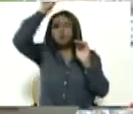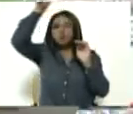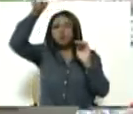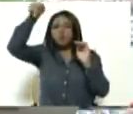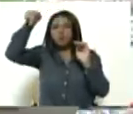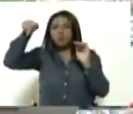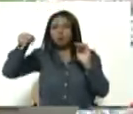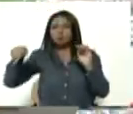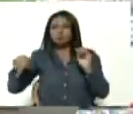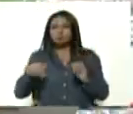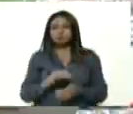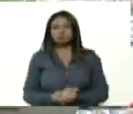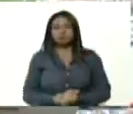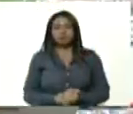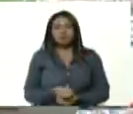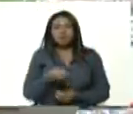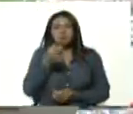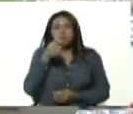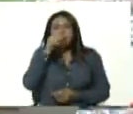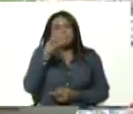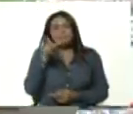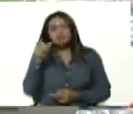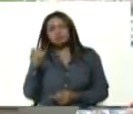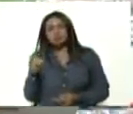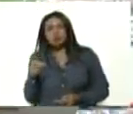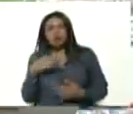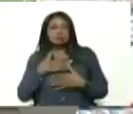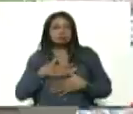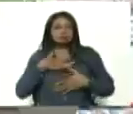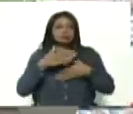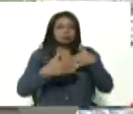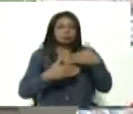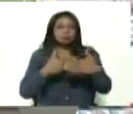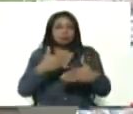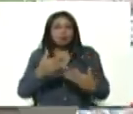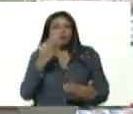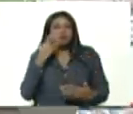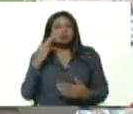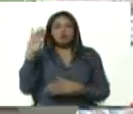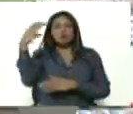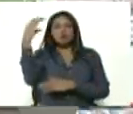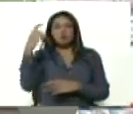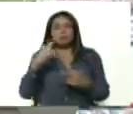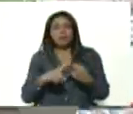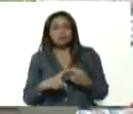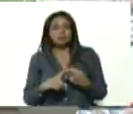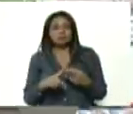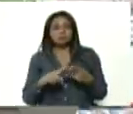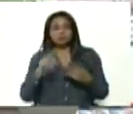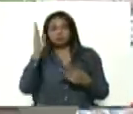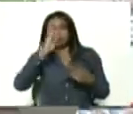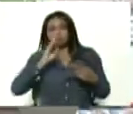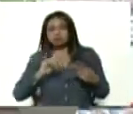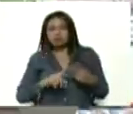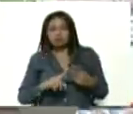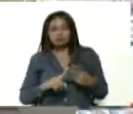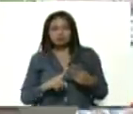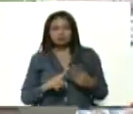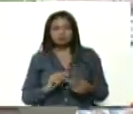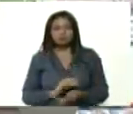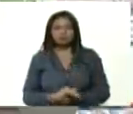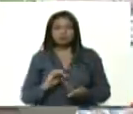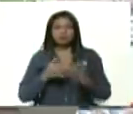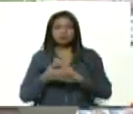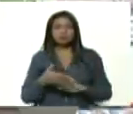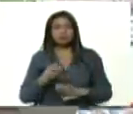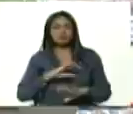una desaceleración muy lenta. Es el caso de Colombia, es el caso de Brasil, y que nos ha